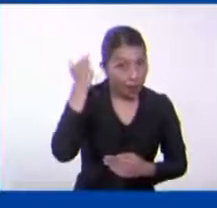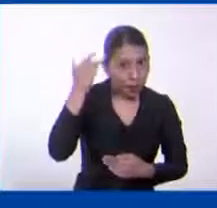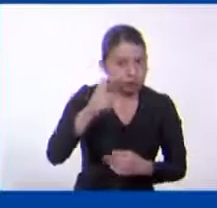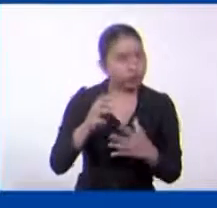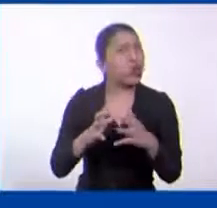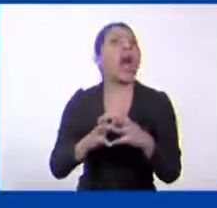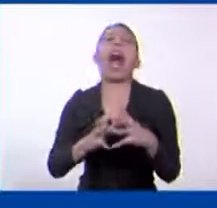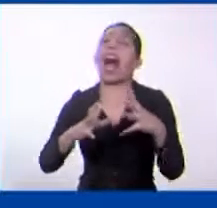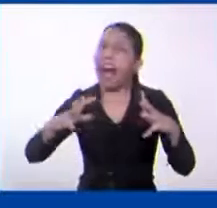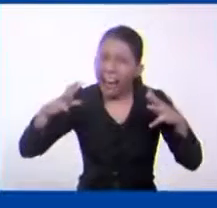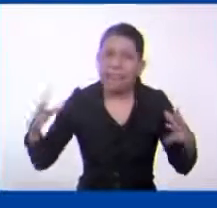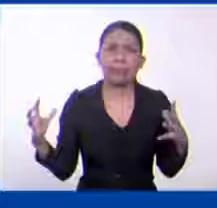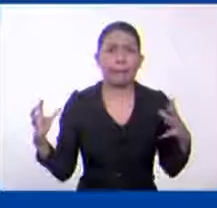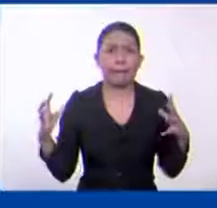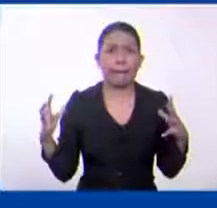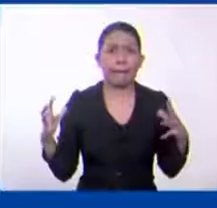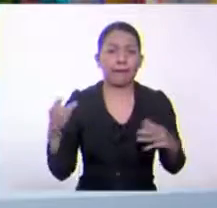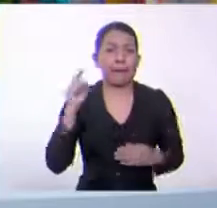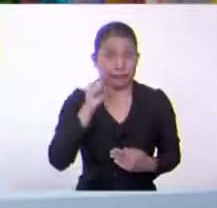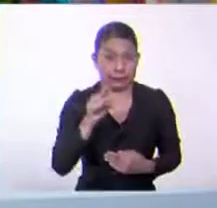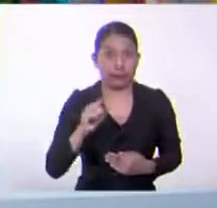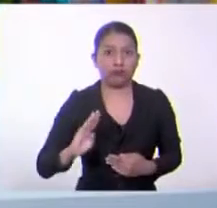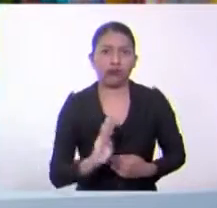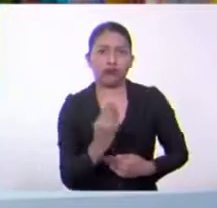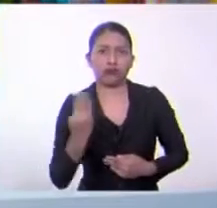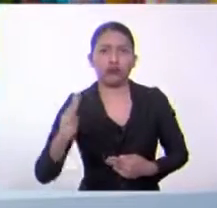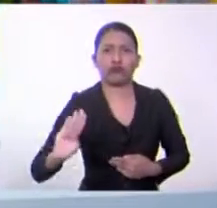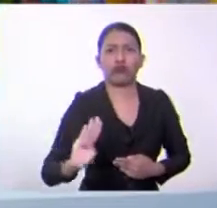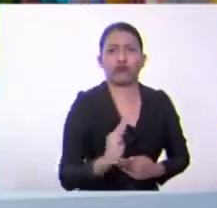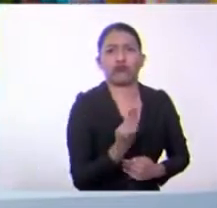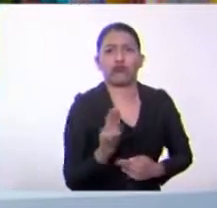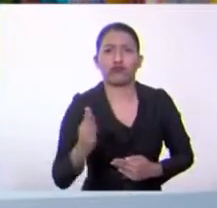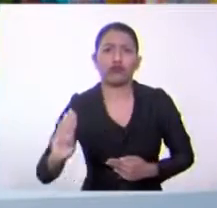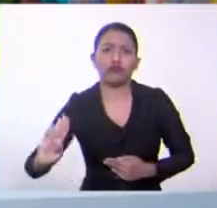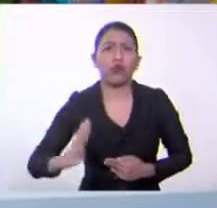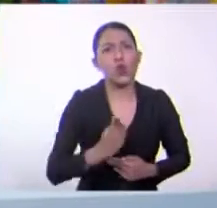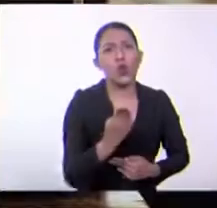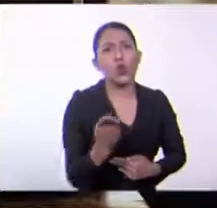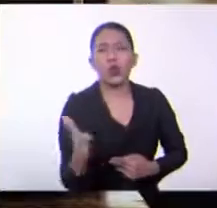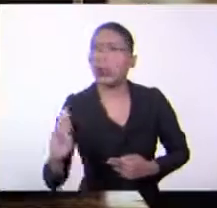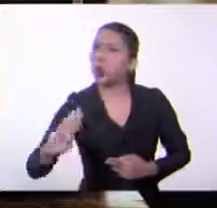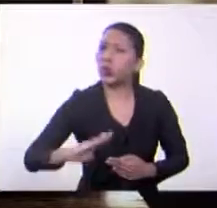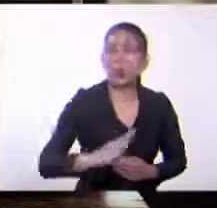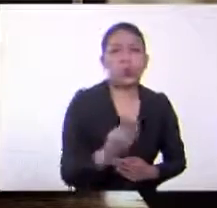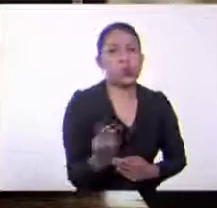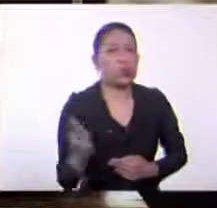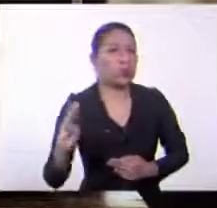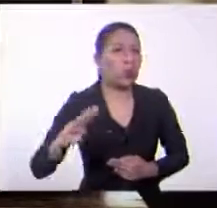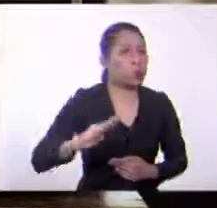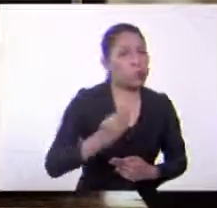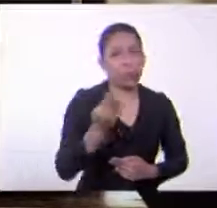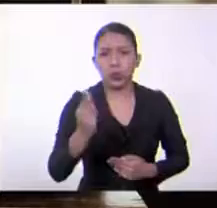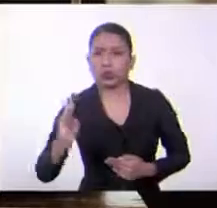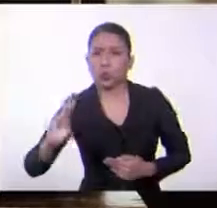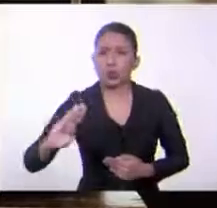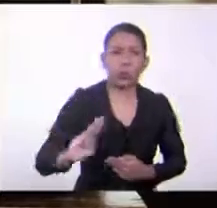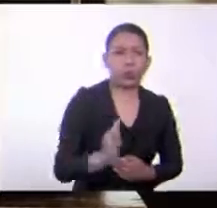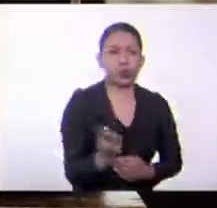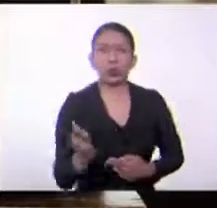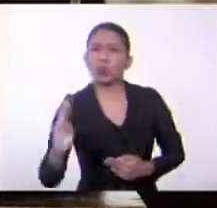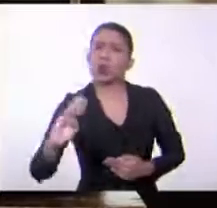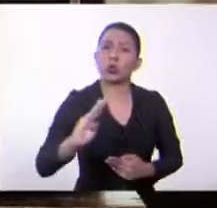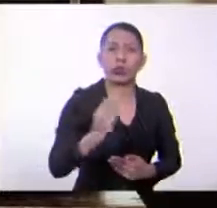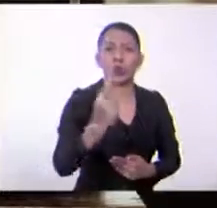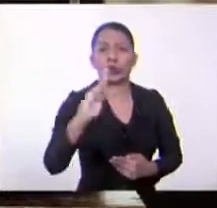tamaño y que también puede nadar por mucho tiempo, o más bien durante toda su vida, porque